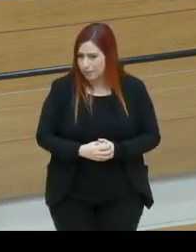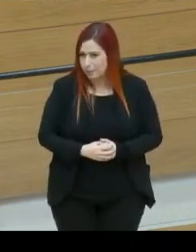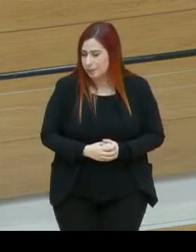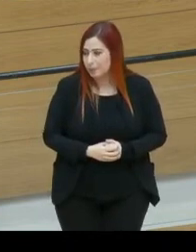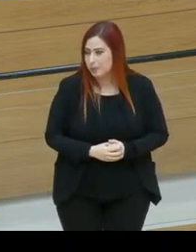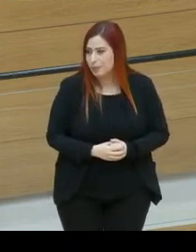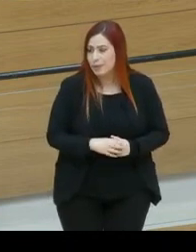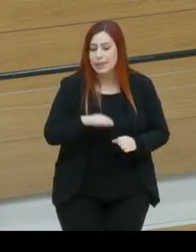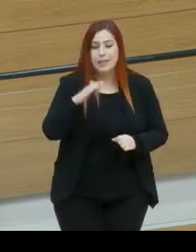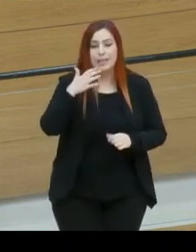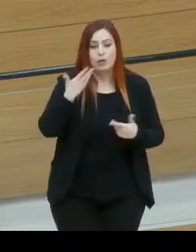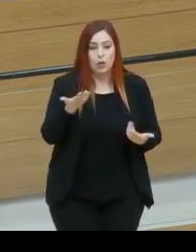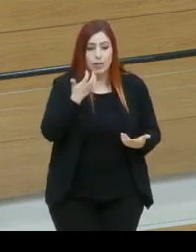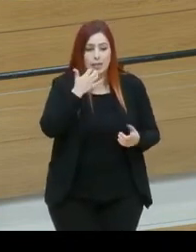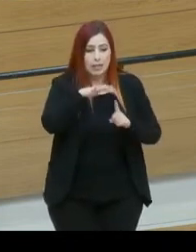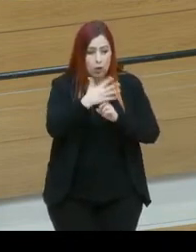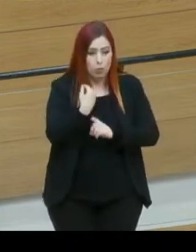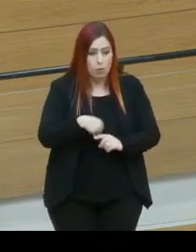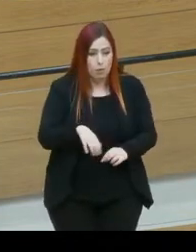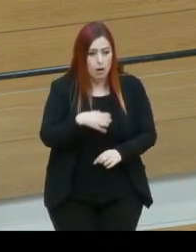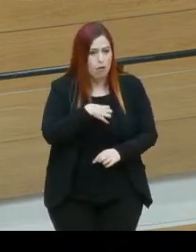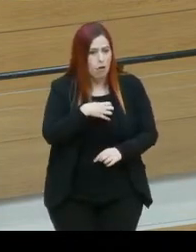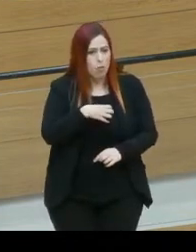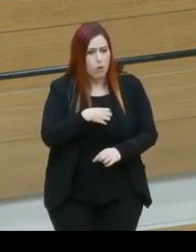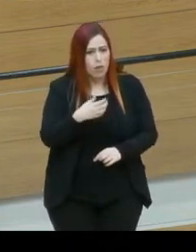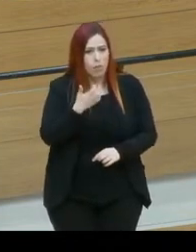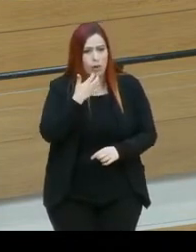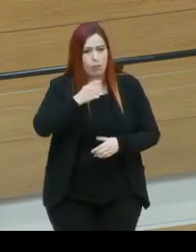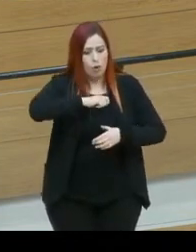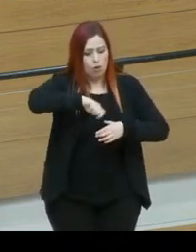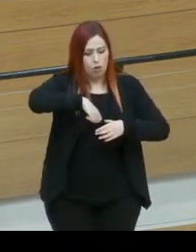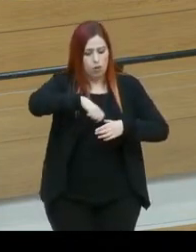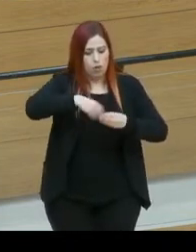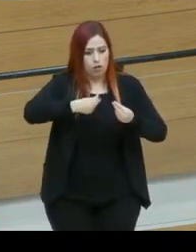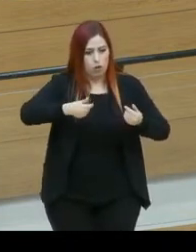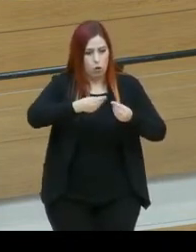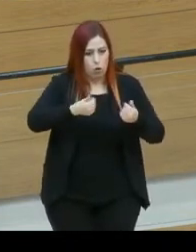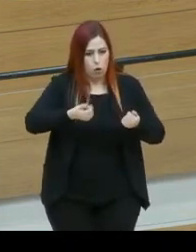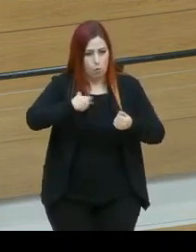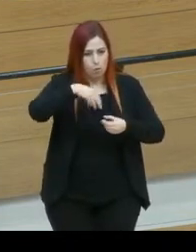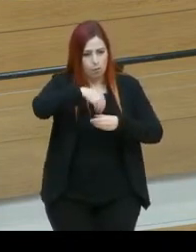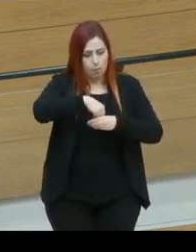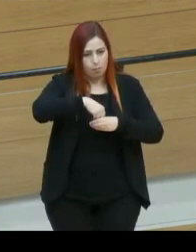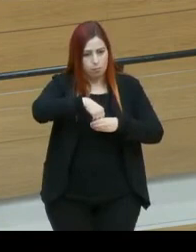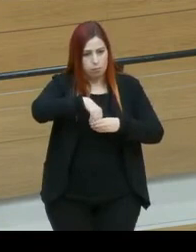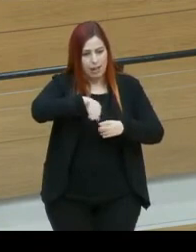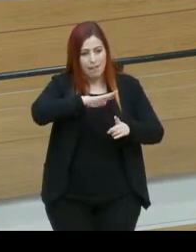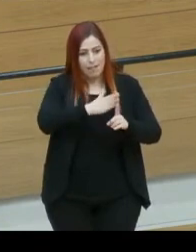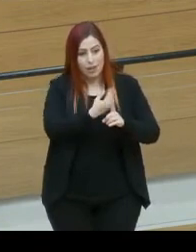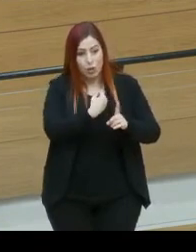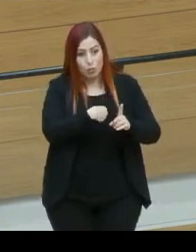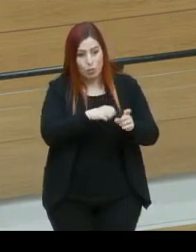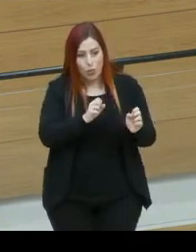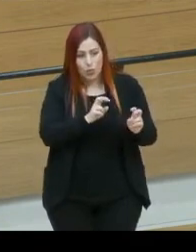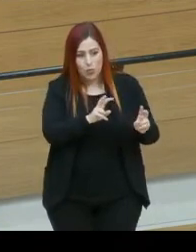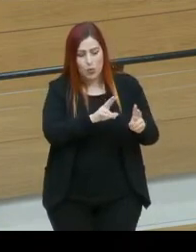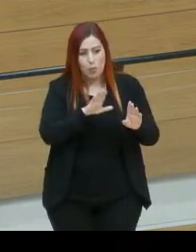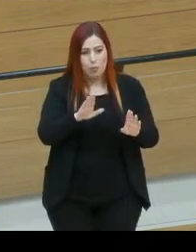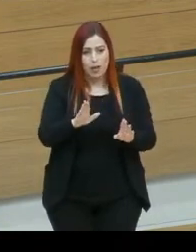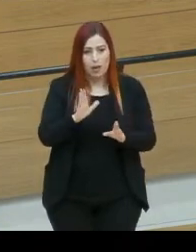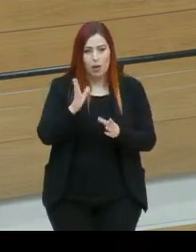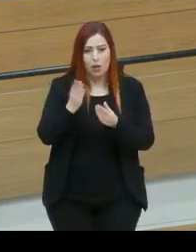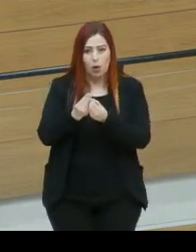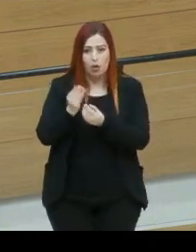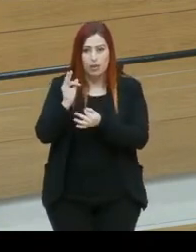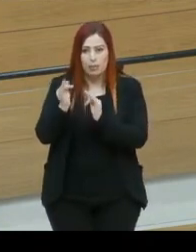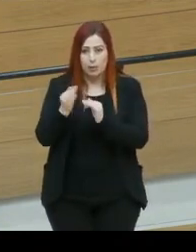En ese caso, entonces, no se podía hacer una disolución que tuviera los mismos efectos que el alcohol, pero con el tratamiento que has mencionado.